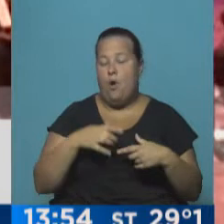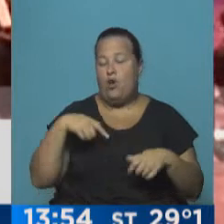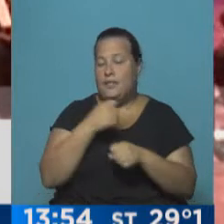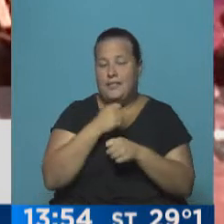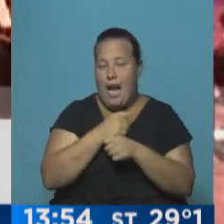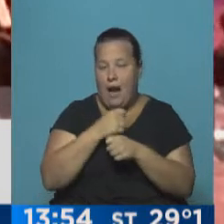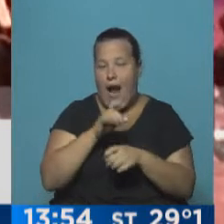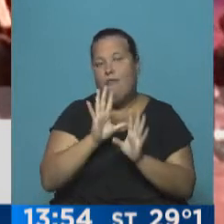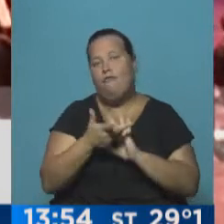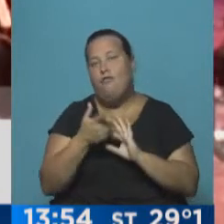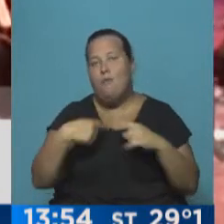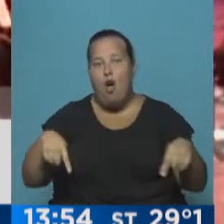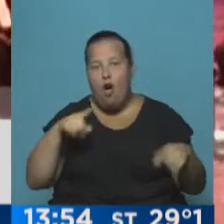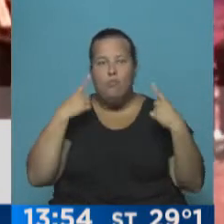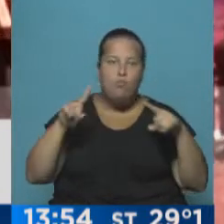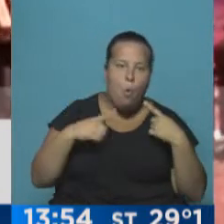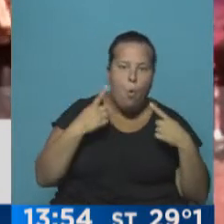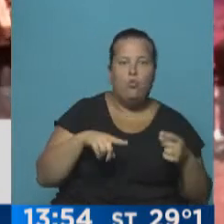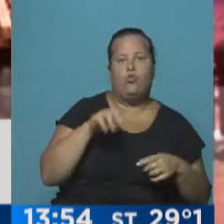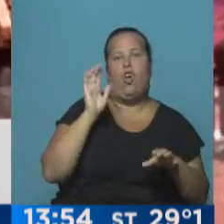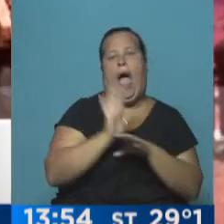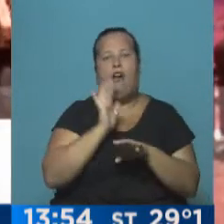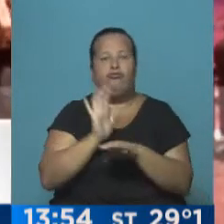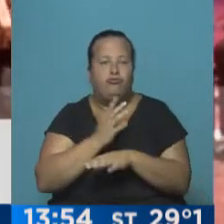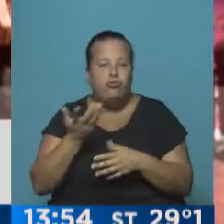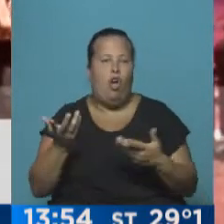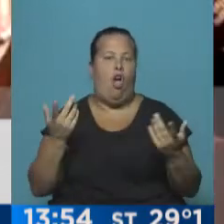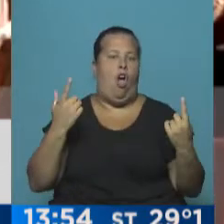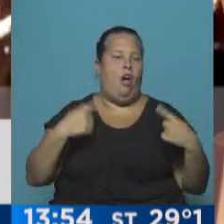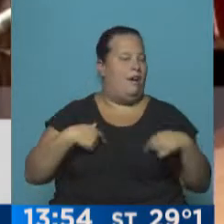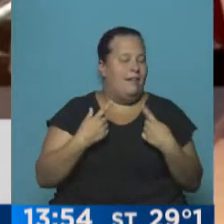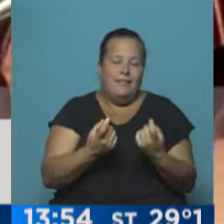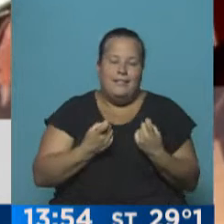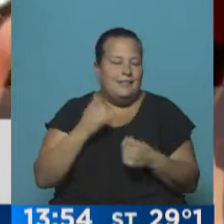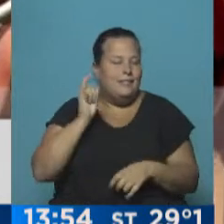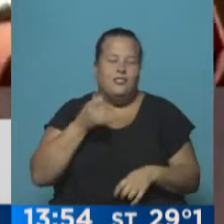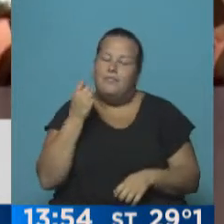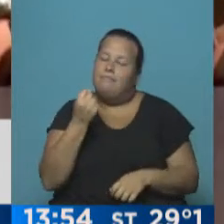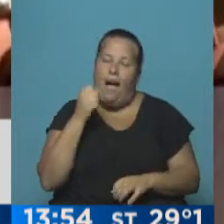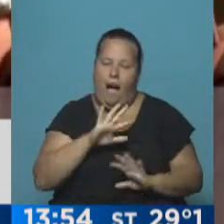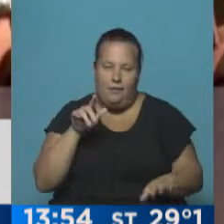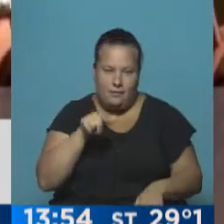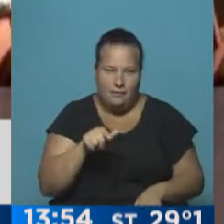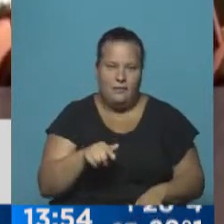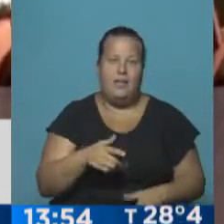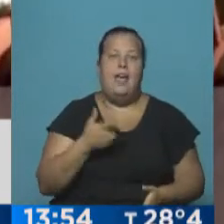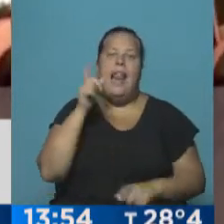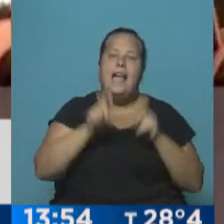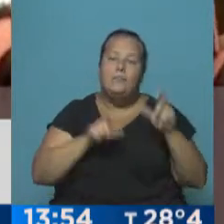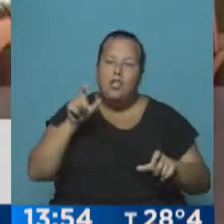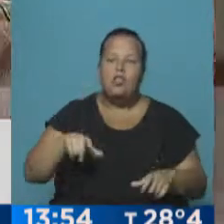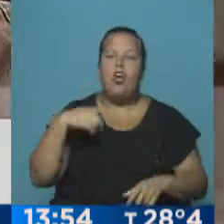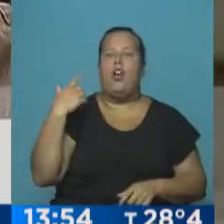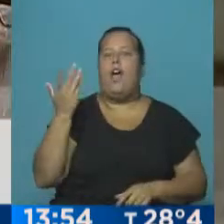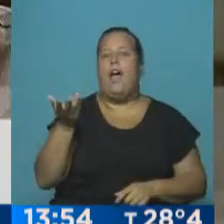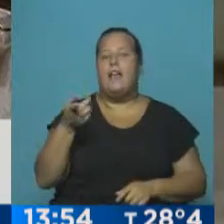hacemos este suerte de cosas ya sean músicos actores que es una necesidad primordial que la gente